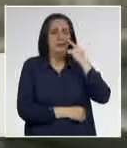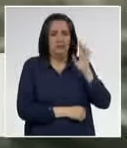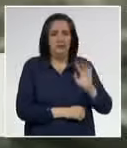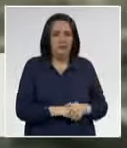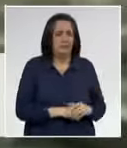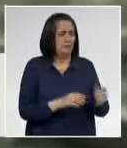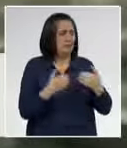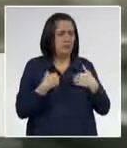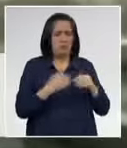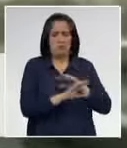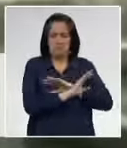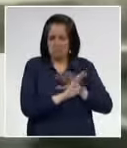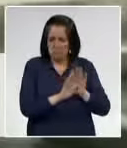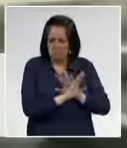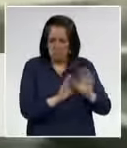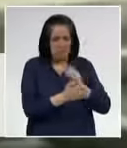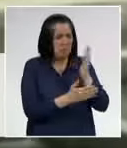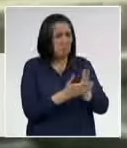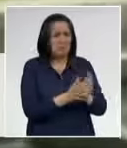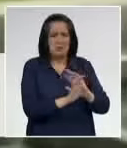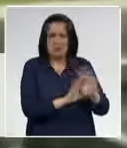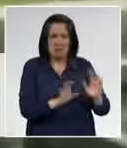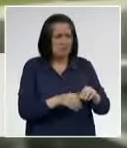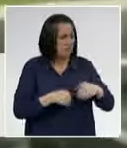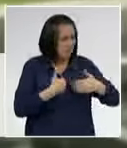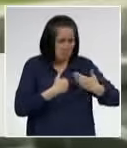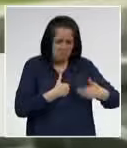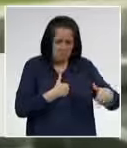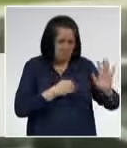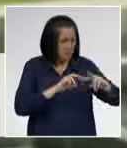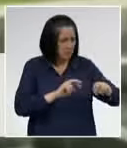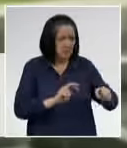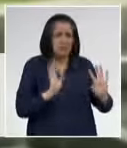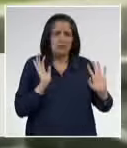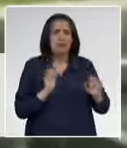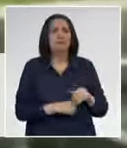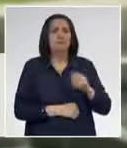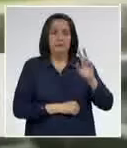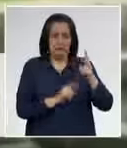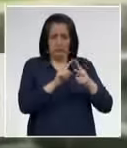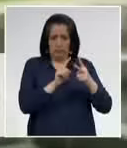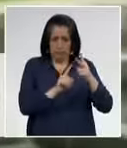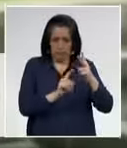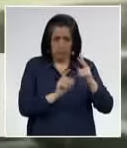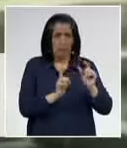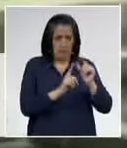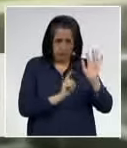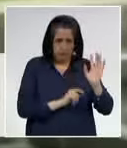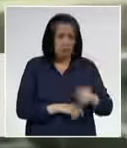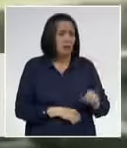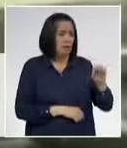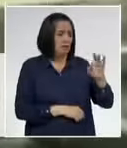no tengo ningún problema en que todo se siga investigando. Mire usted, en dos palabras, el señor